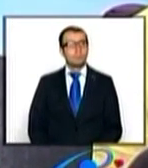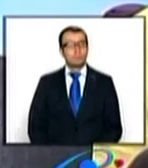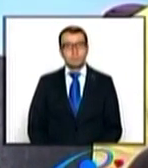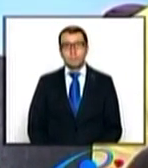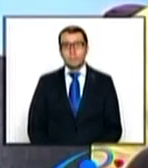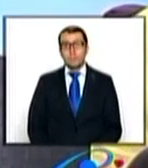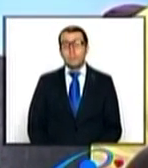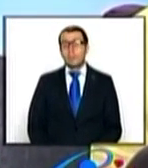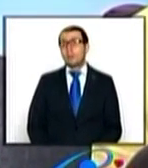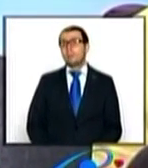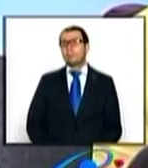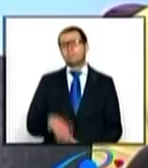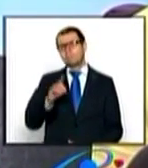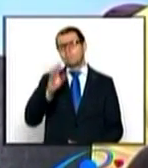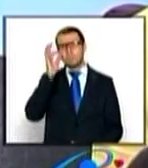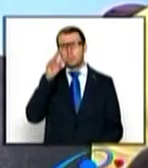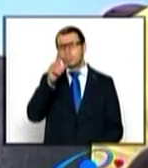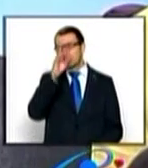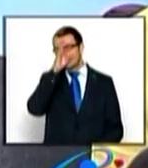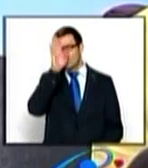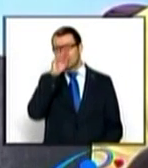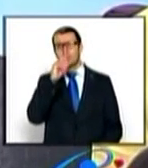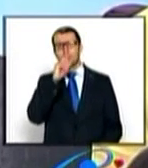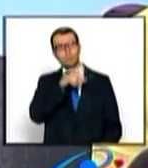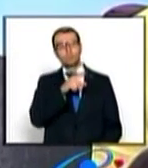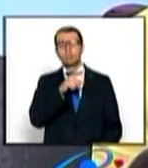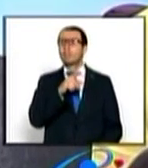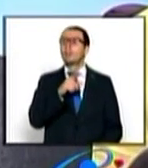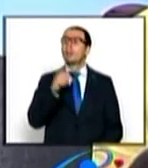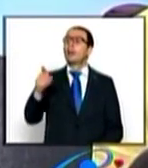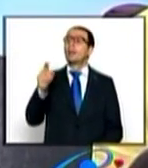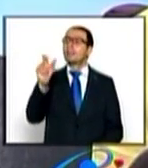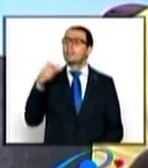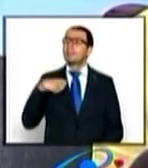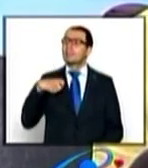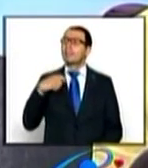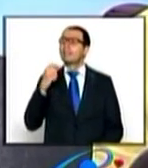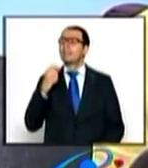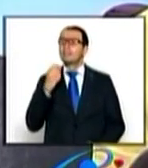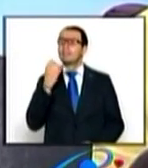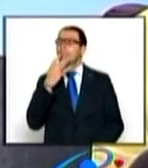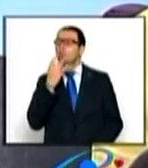Muchos de ustedes se preguntarán, Julano